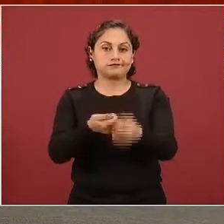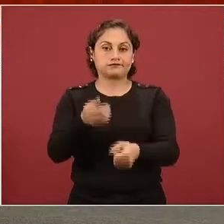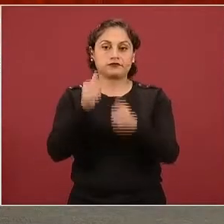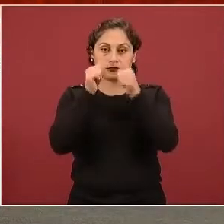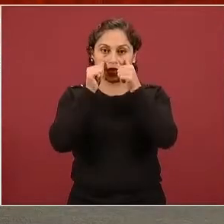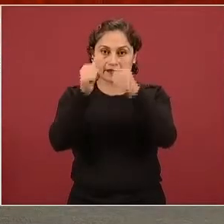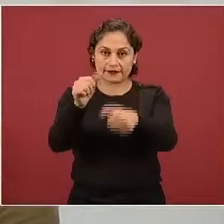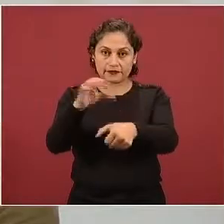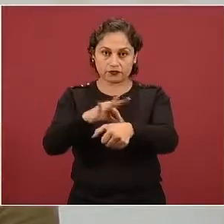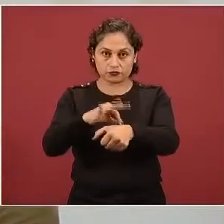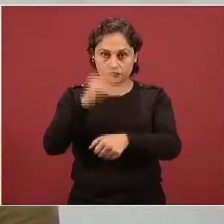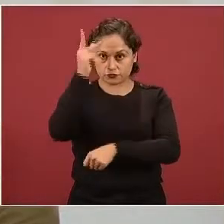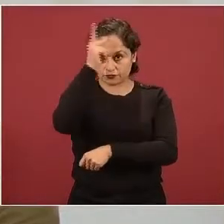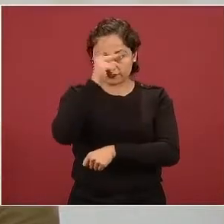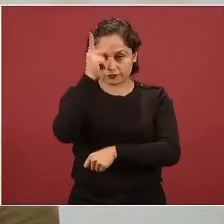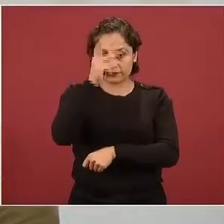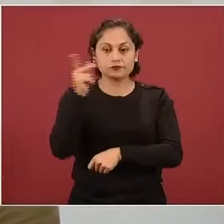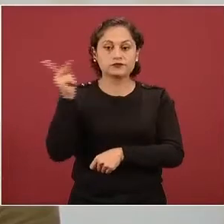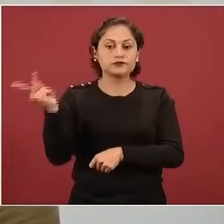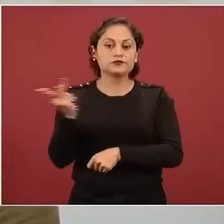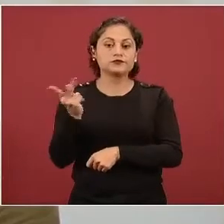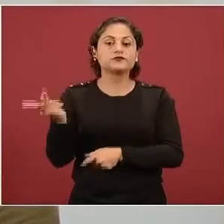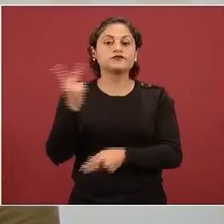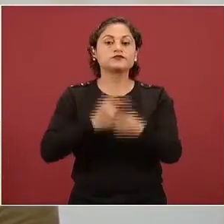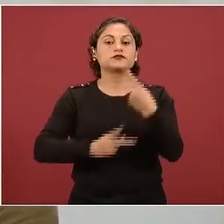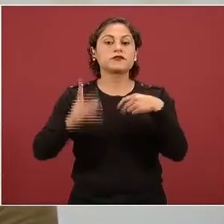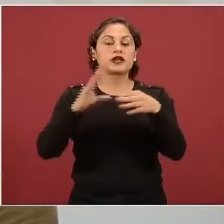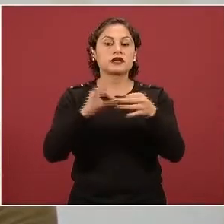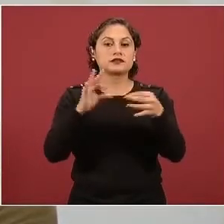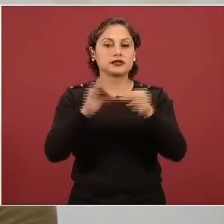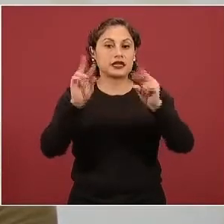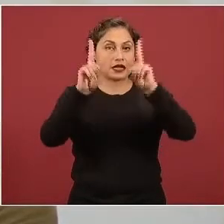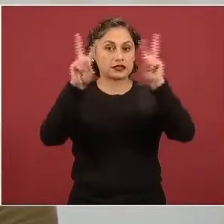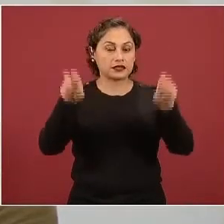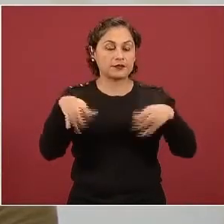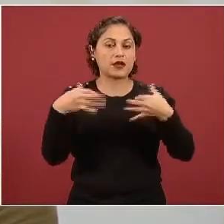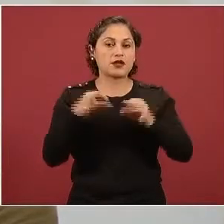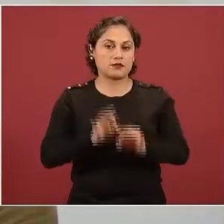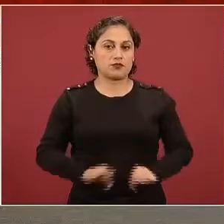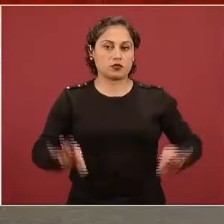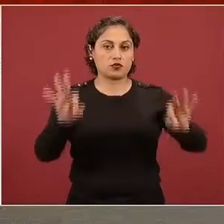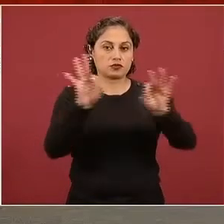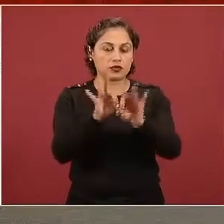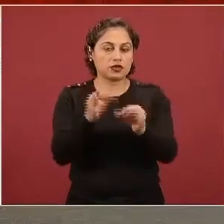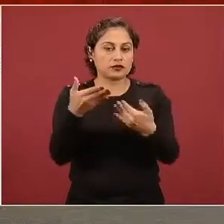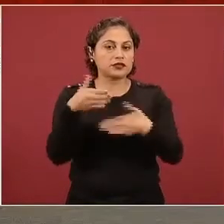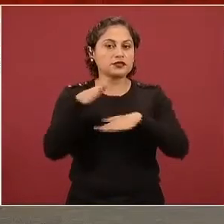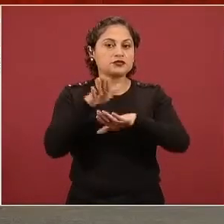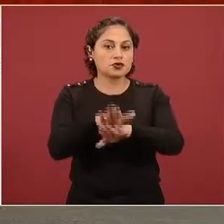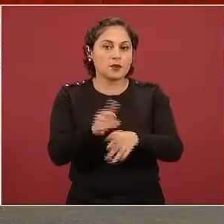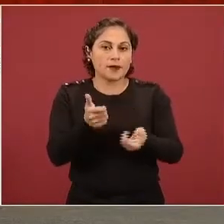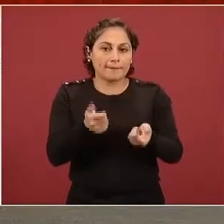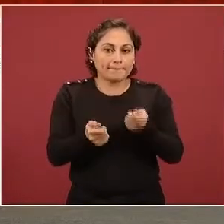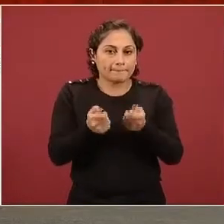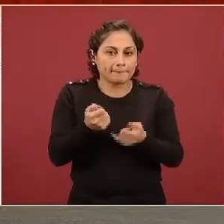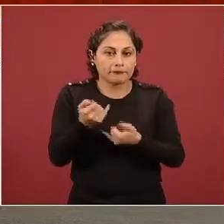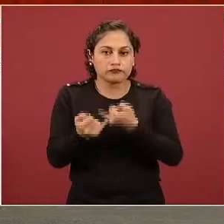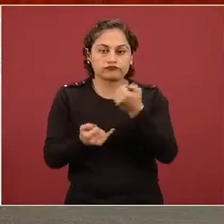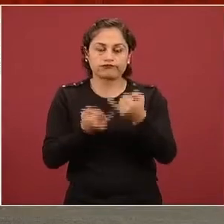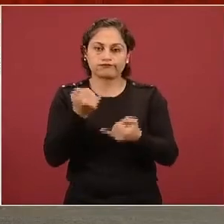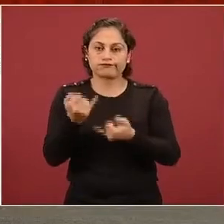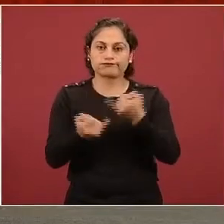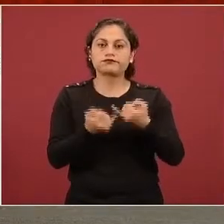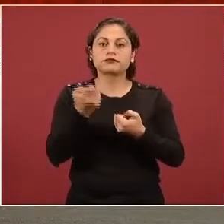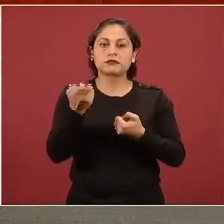de un tema de particular interés, como comentaba al inicio, que es el mundo de los videojuegos y el mundo de la